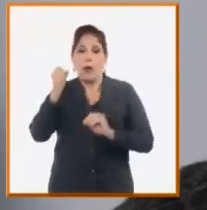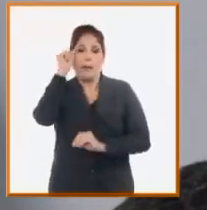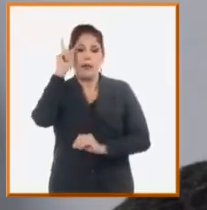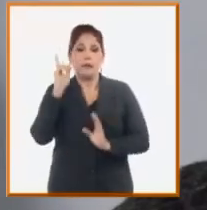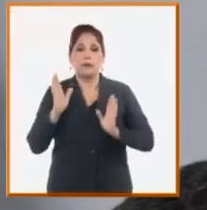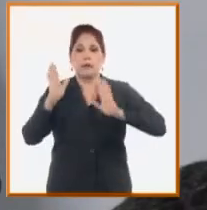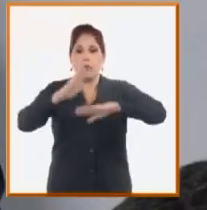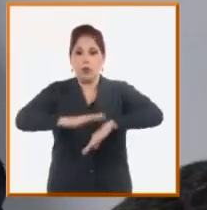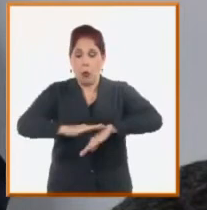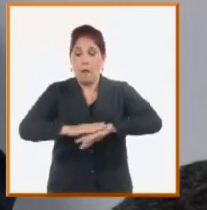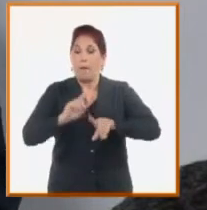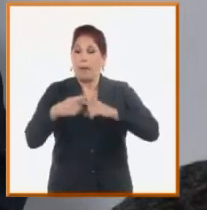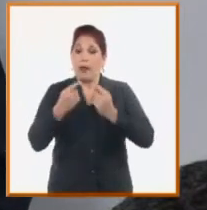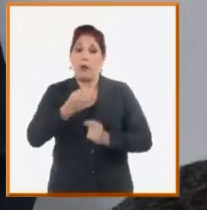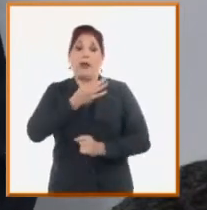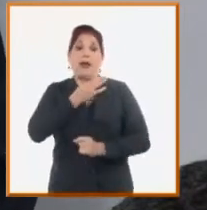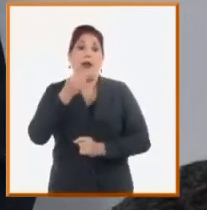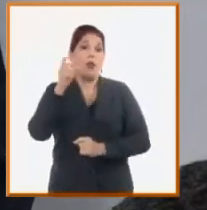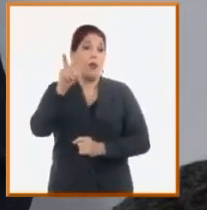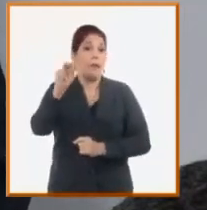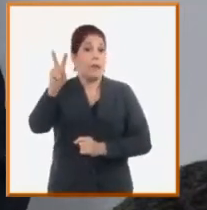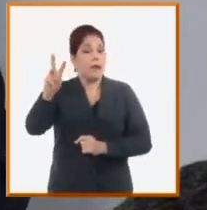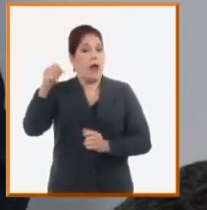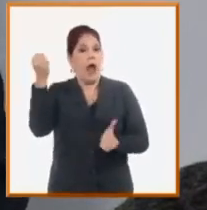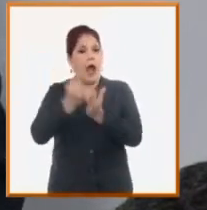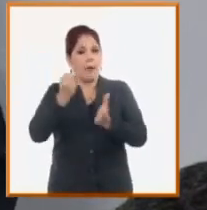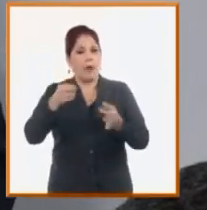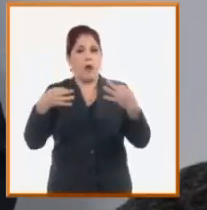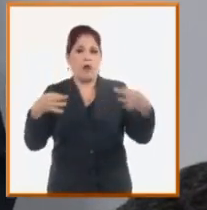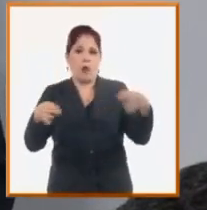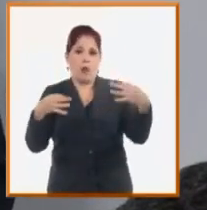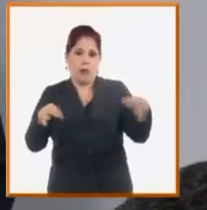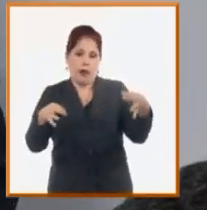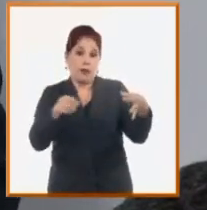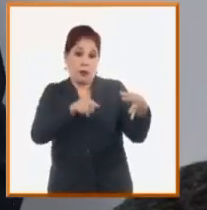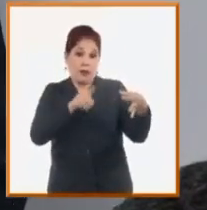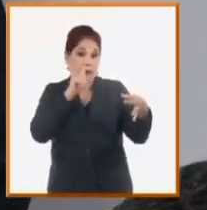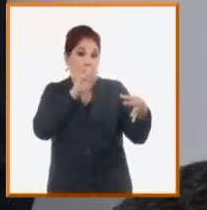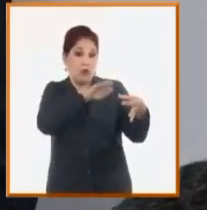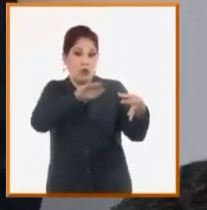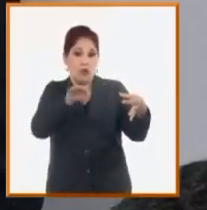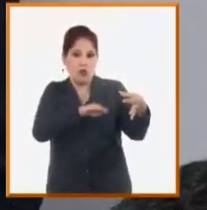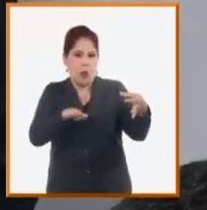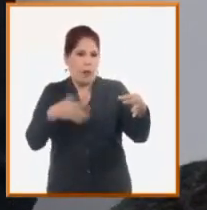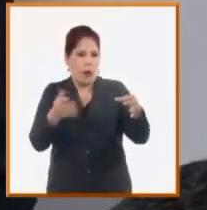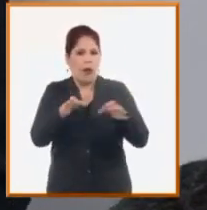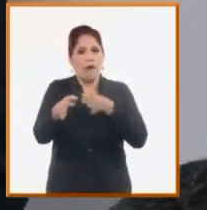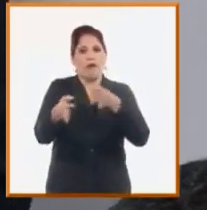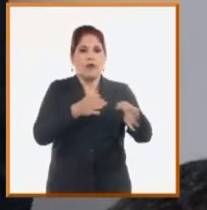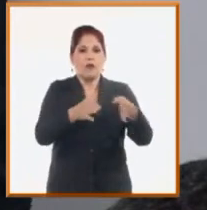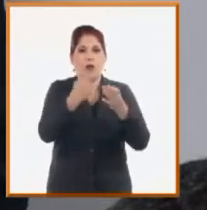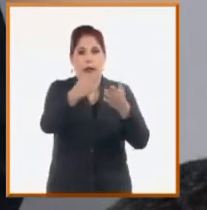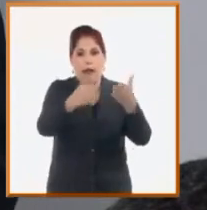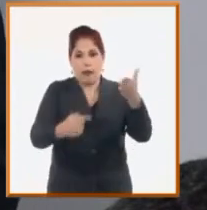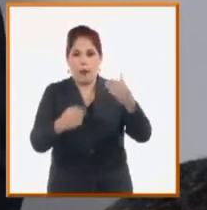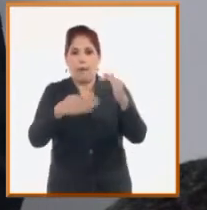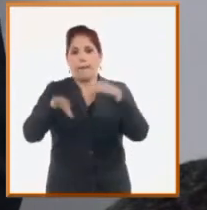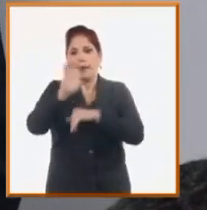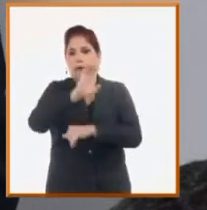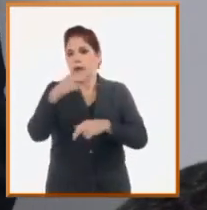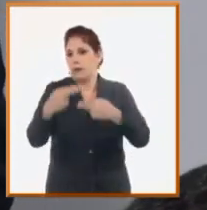Y desde enero del año 2023 se aprobó un documento del Comité Ejecutivo que establece cuáles son las funciones de cada uno de los